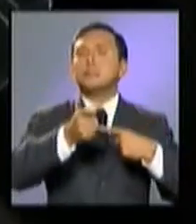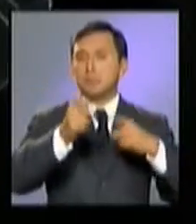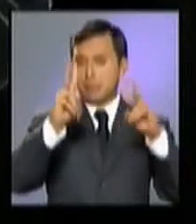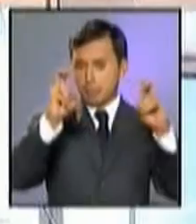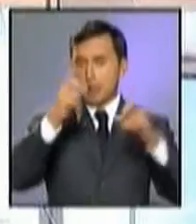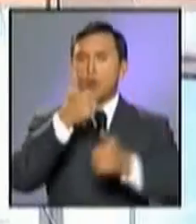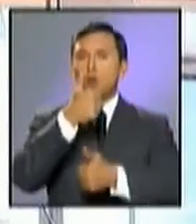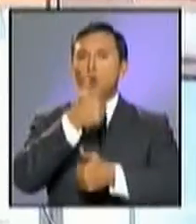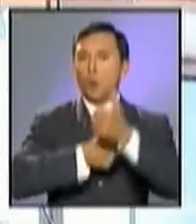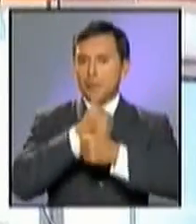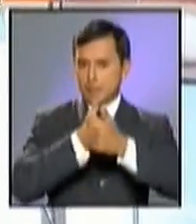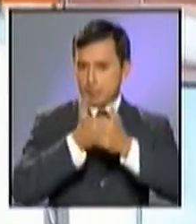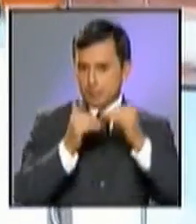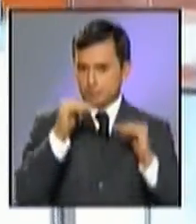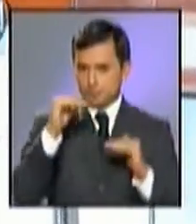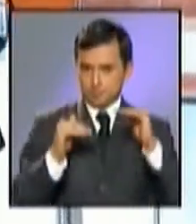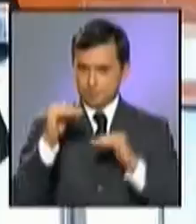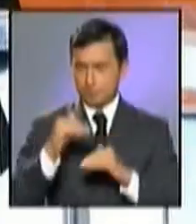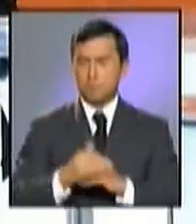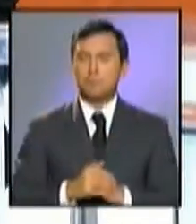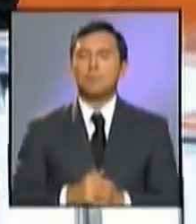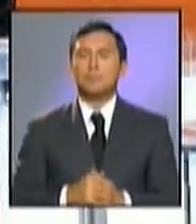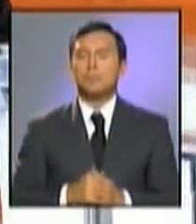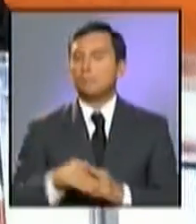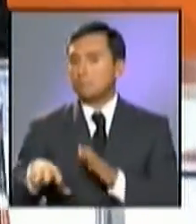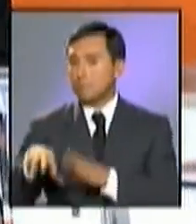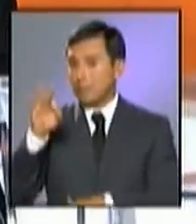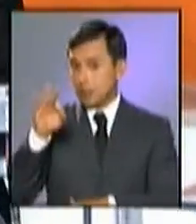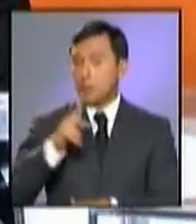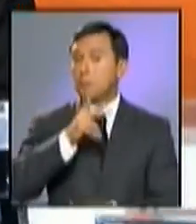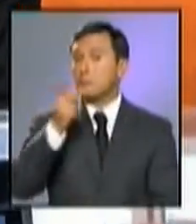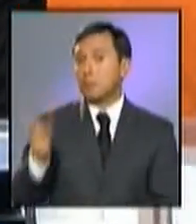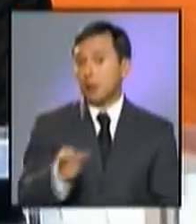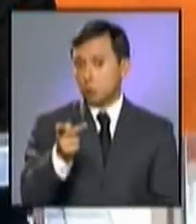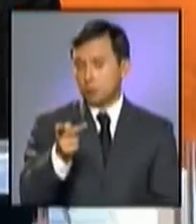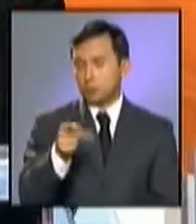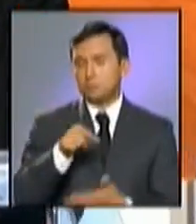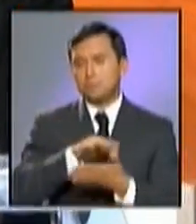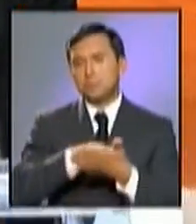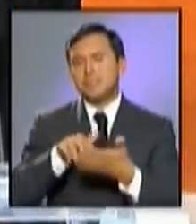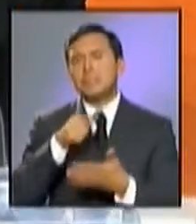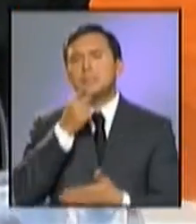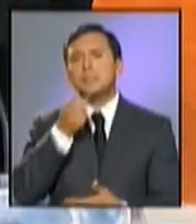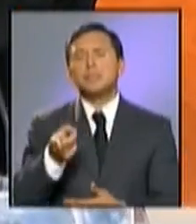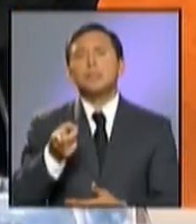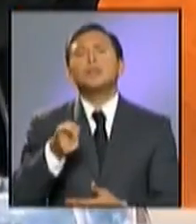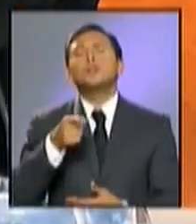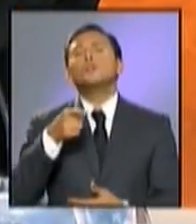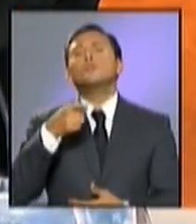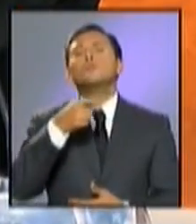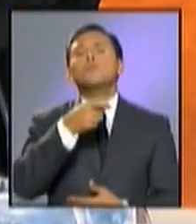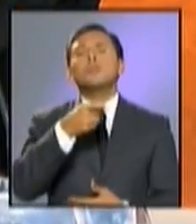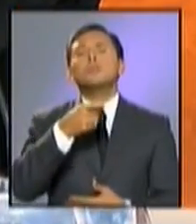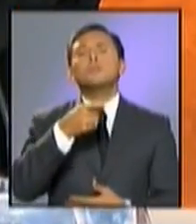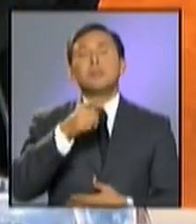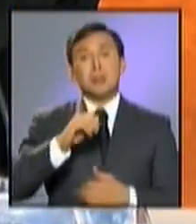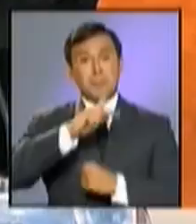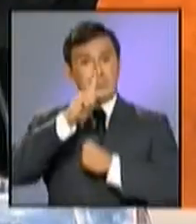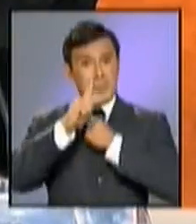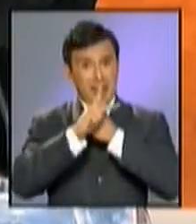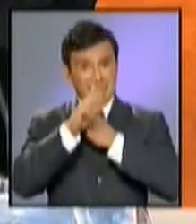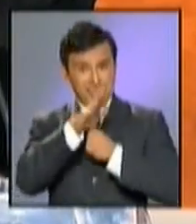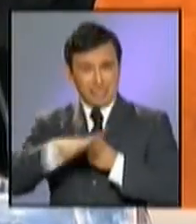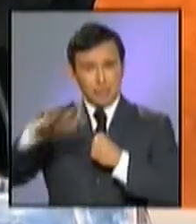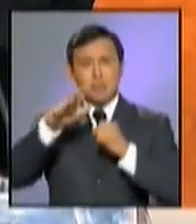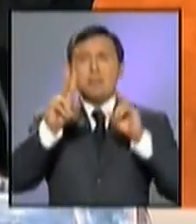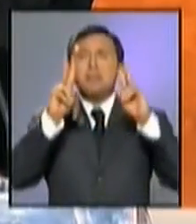realizarse en la ciudad de Guadalajara, Jalisco, tendrá una duración de 135 minutos. Para cada bloque temático, cada candidato contará con un lapso de